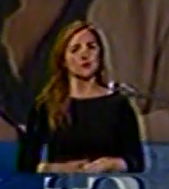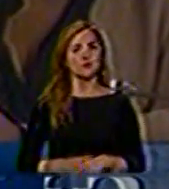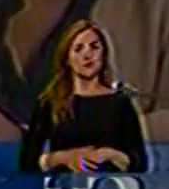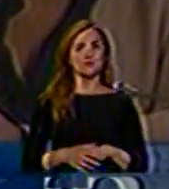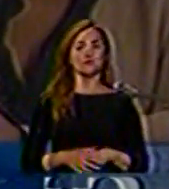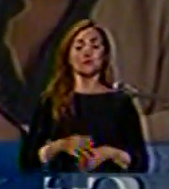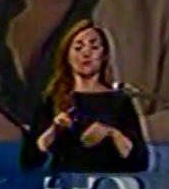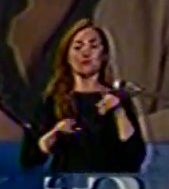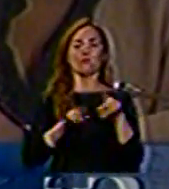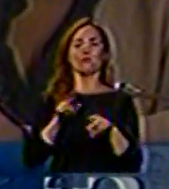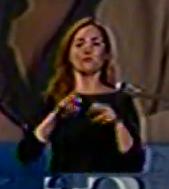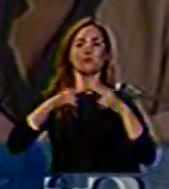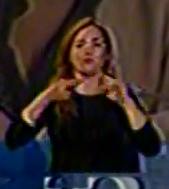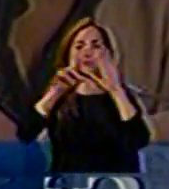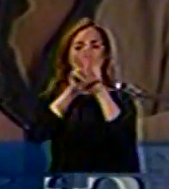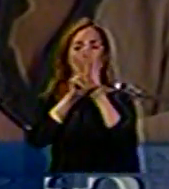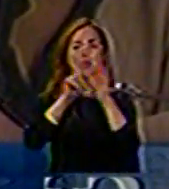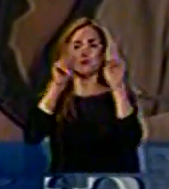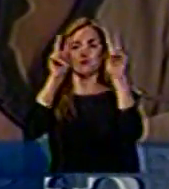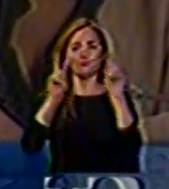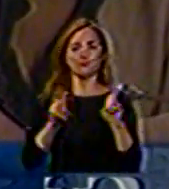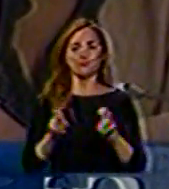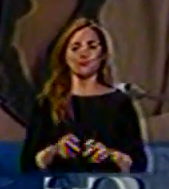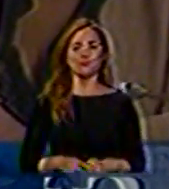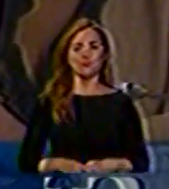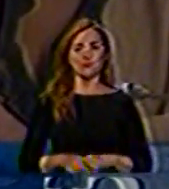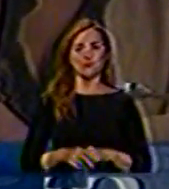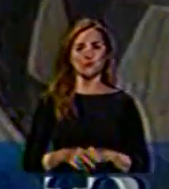Anuncian algunas reformas a varios cuerpos legales.